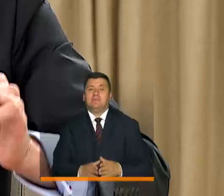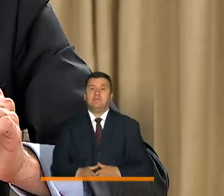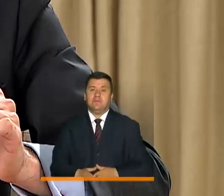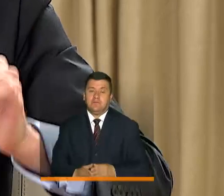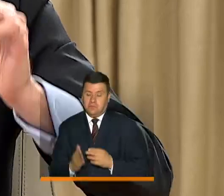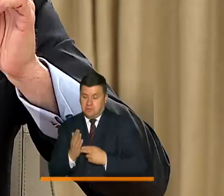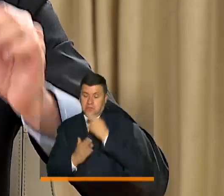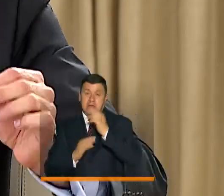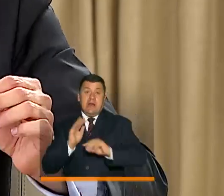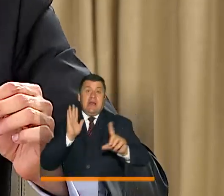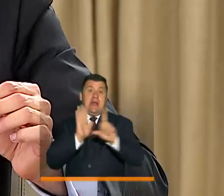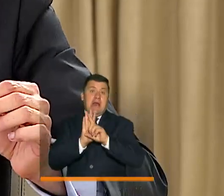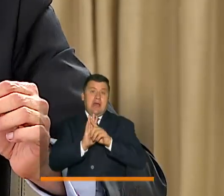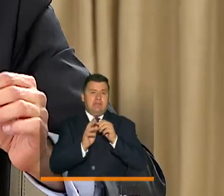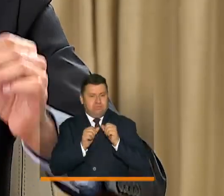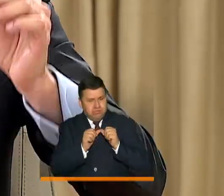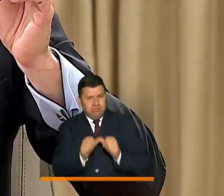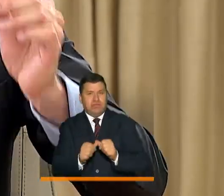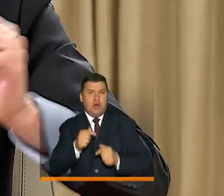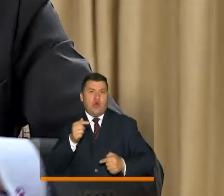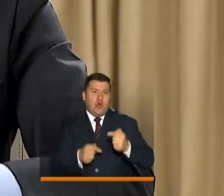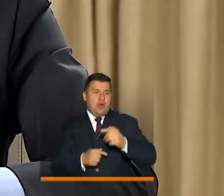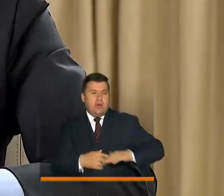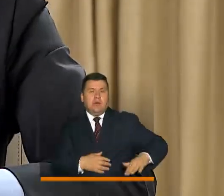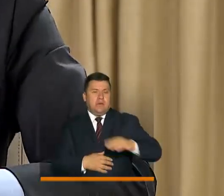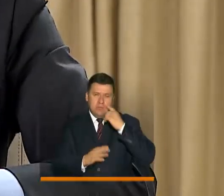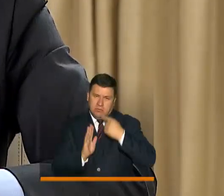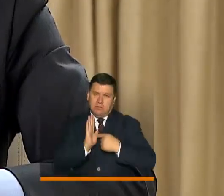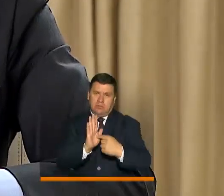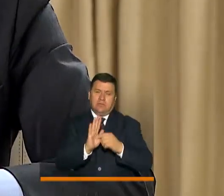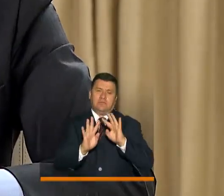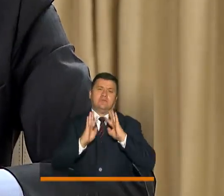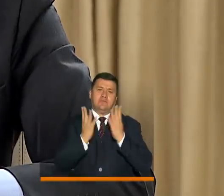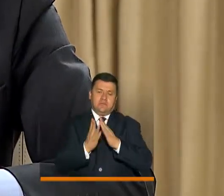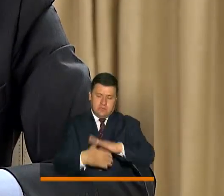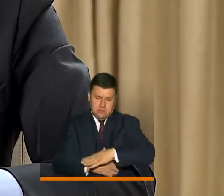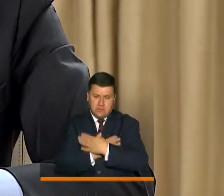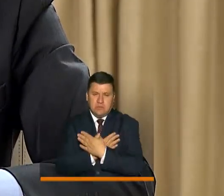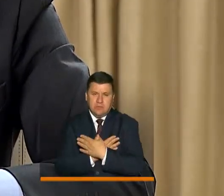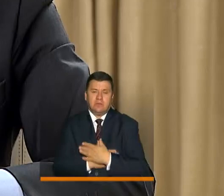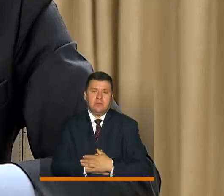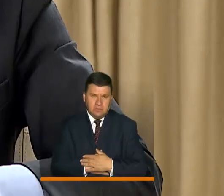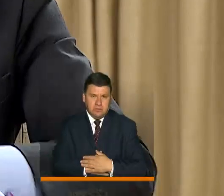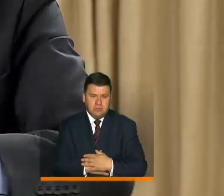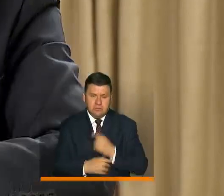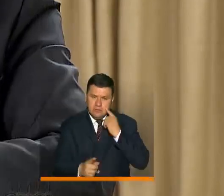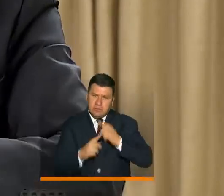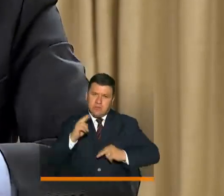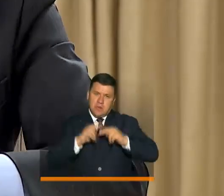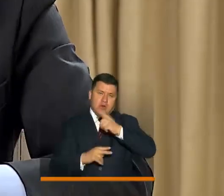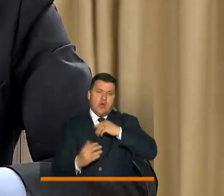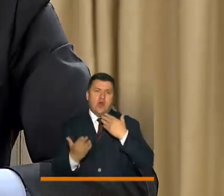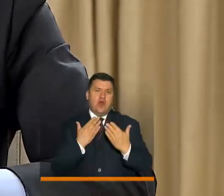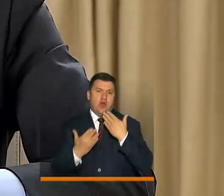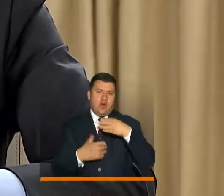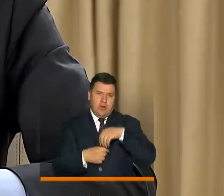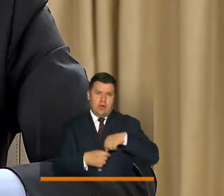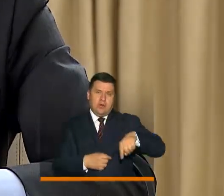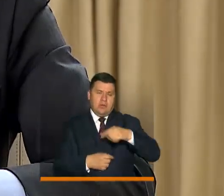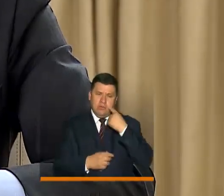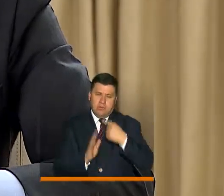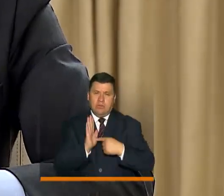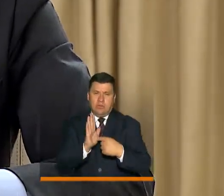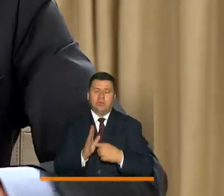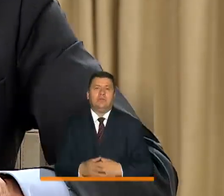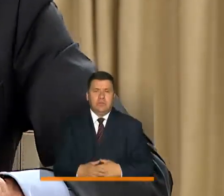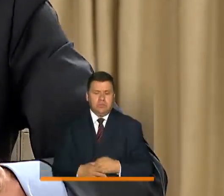Un proyecto de ley sobre turismo sostenible y competitivo que presentaremos al Congreso de la República, construyendo confianza con instrumentos como el que acabamos de